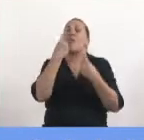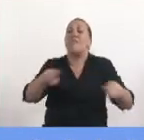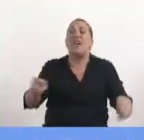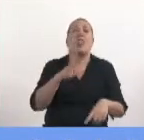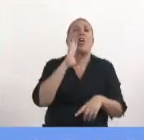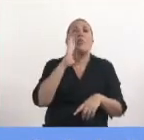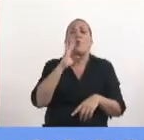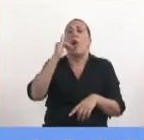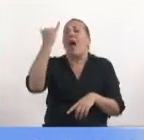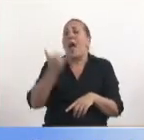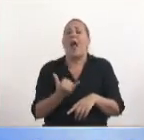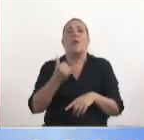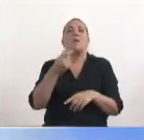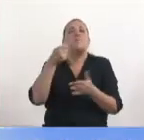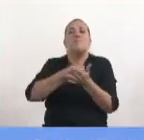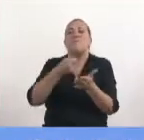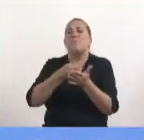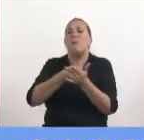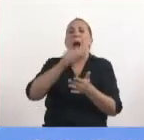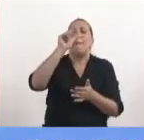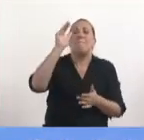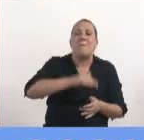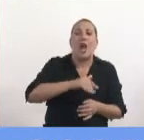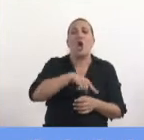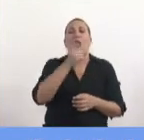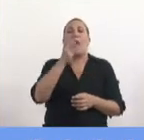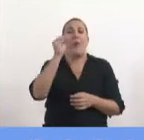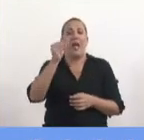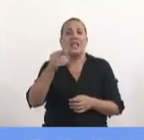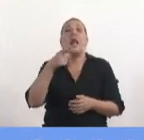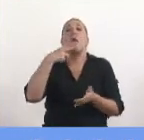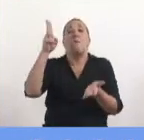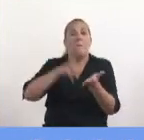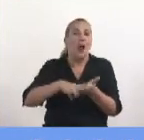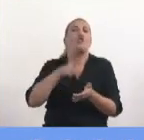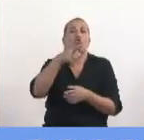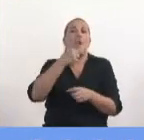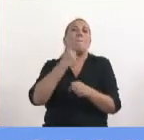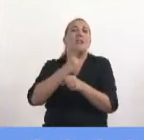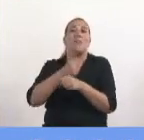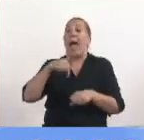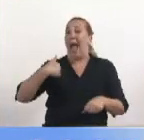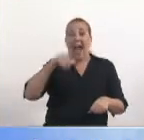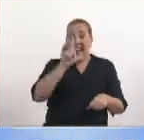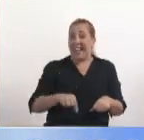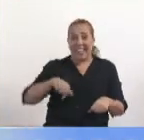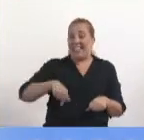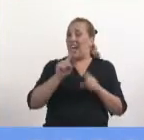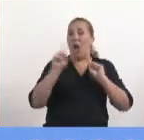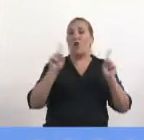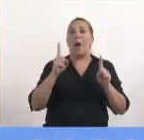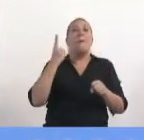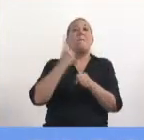tiene alícuotas menores inclusive al Brasil, y ese impuesto es el principal. En Argentina no, el principal indirecto es el